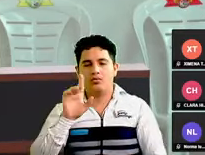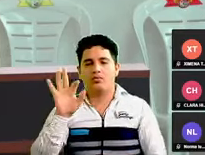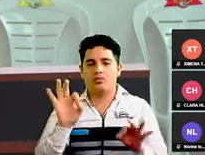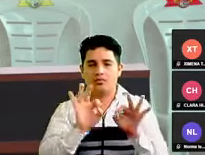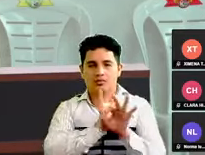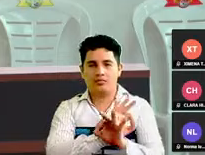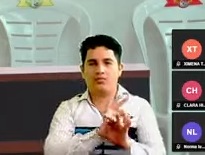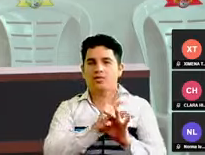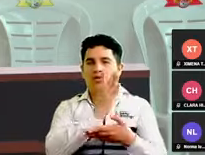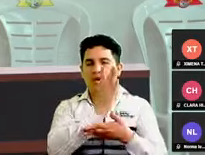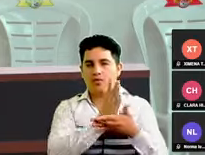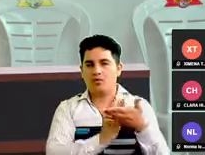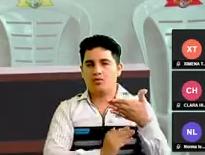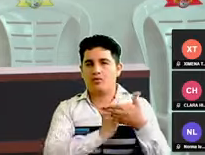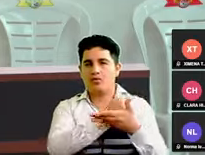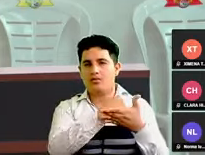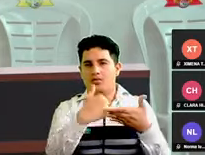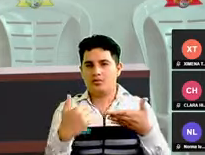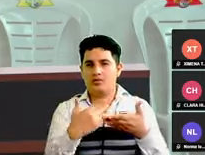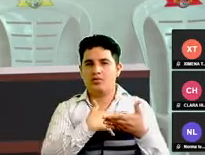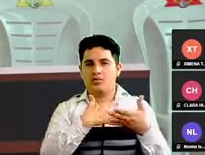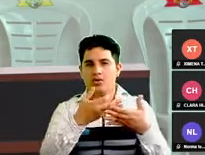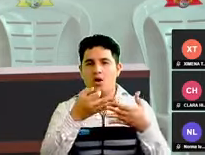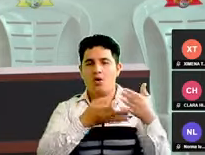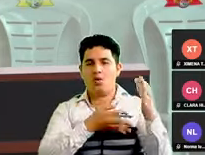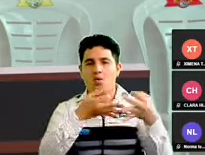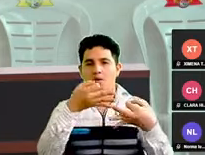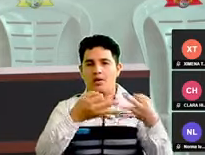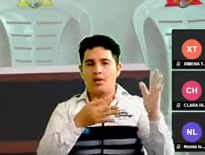partición judicial dentro de juicio asignado con el número